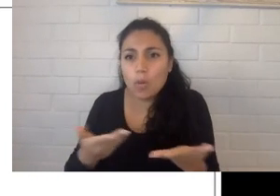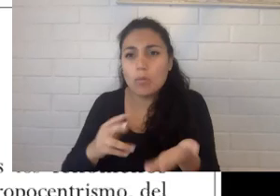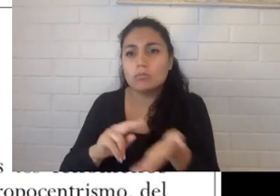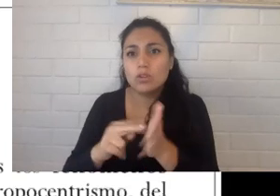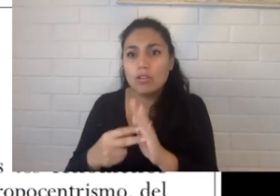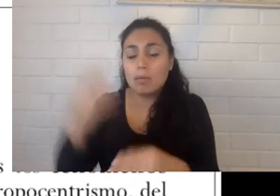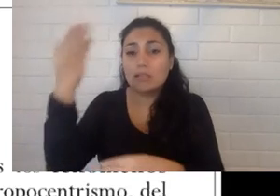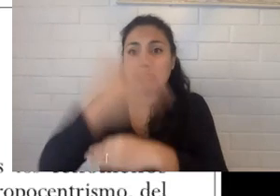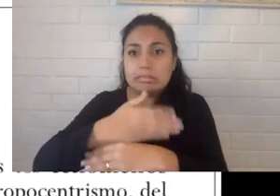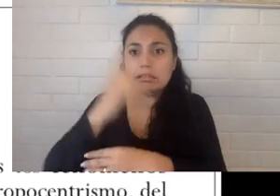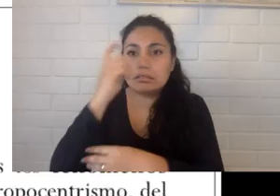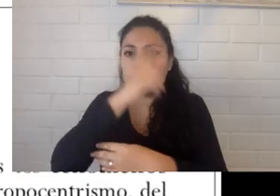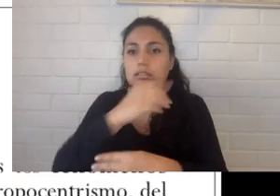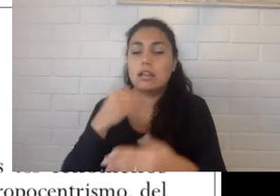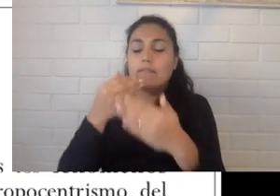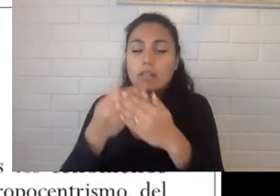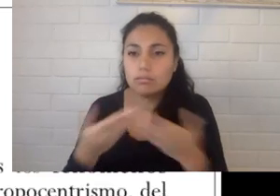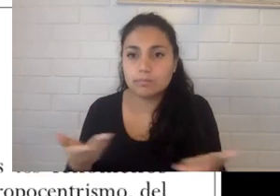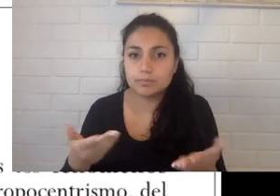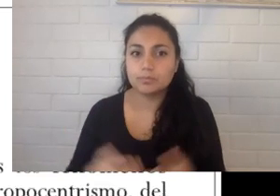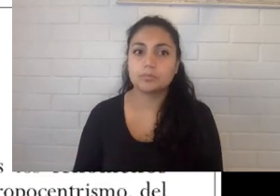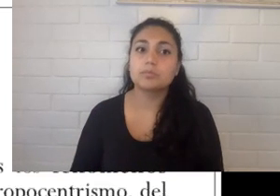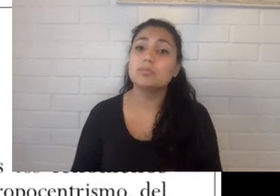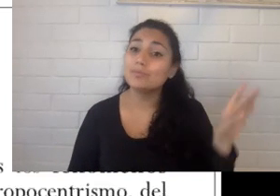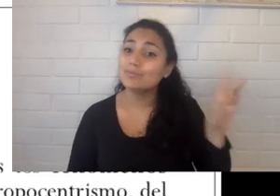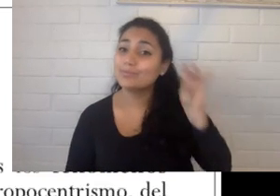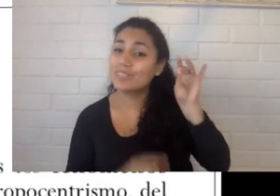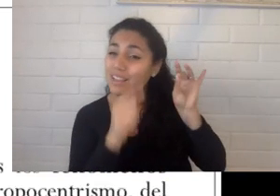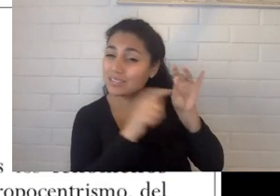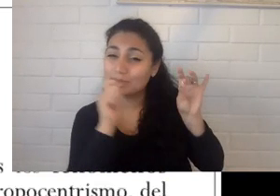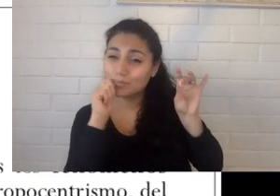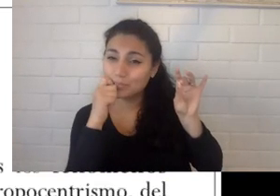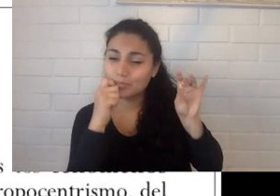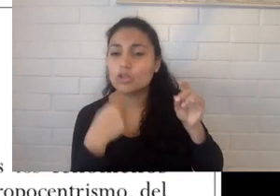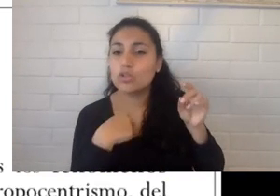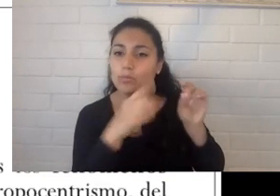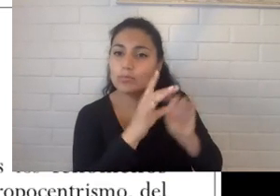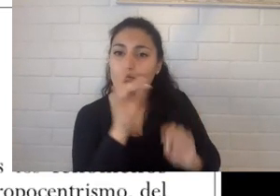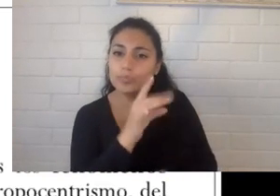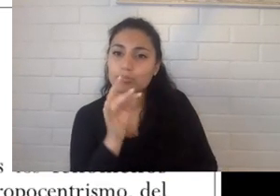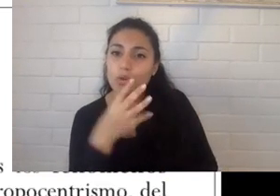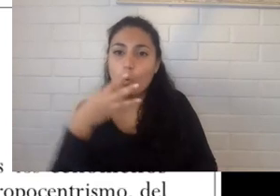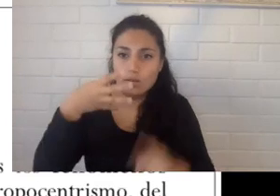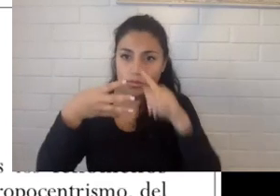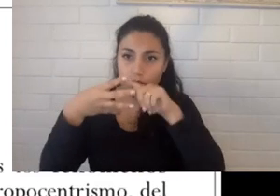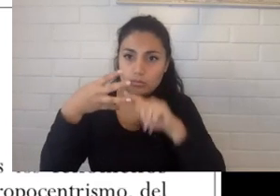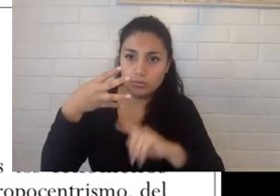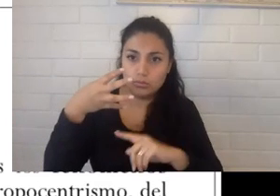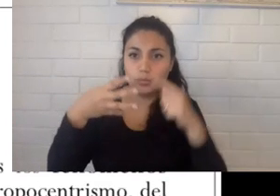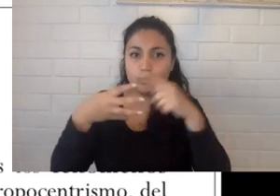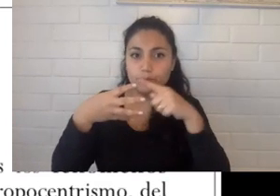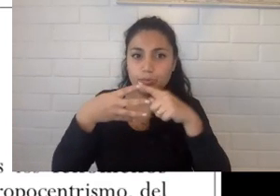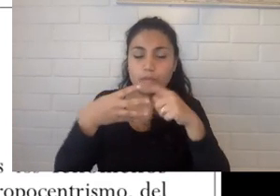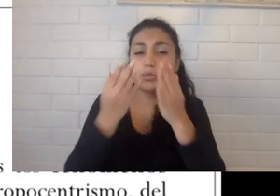pone la vida, ¿ya? De esa definición que nosotros acabamos de ver, yo rescaté 4 puntos. Primero, que estudia